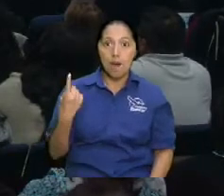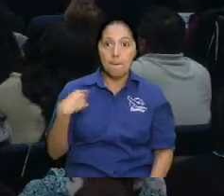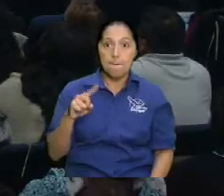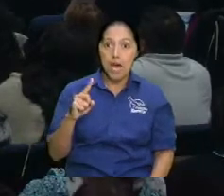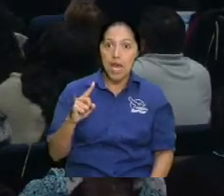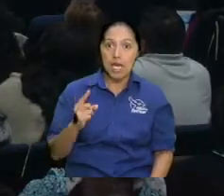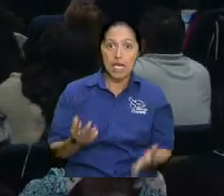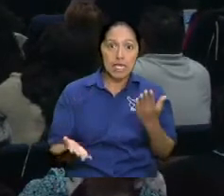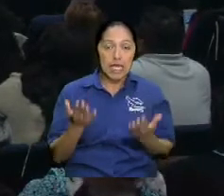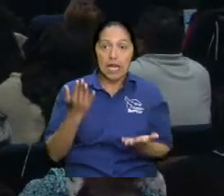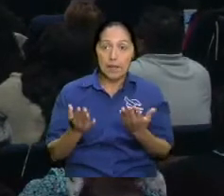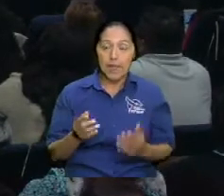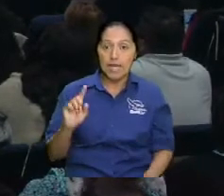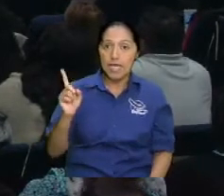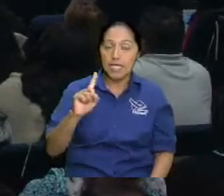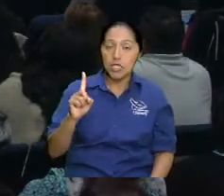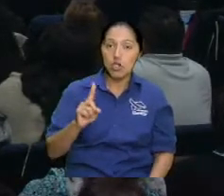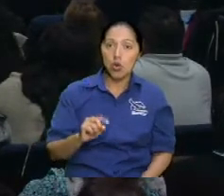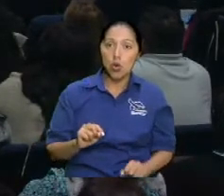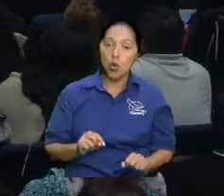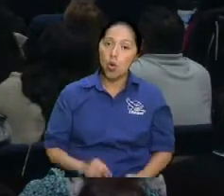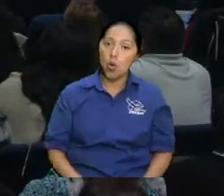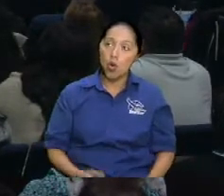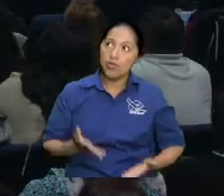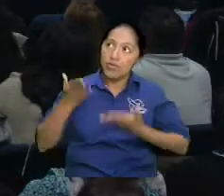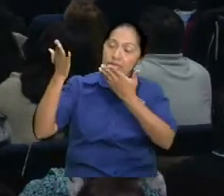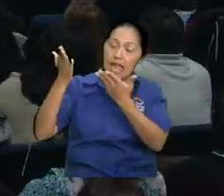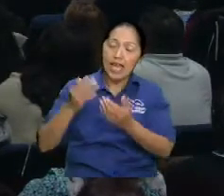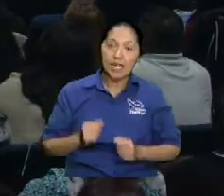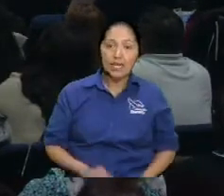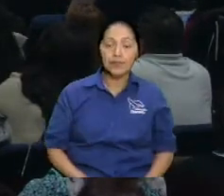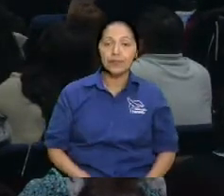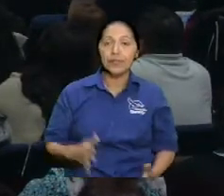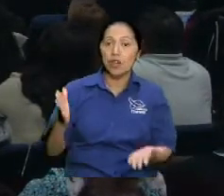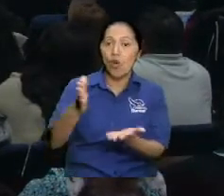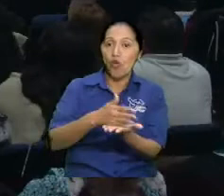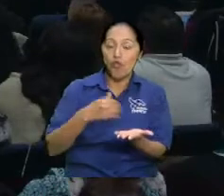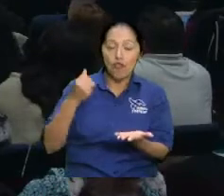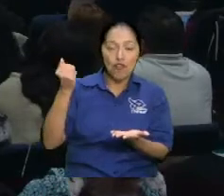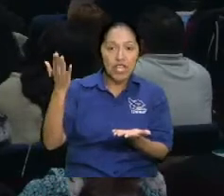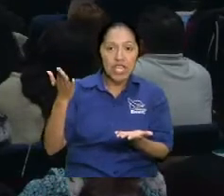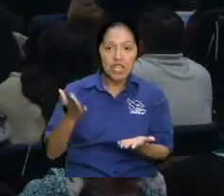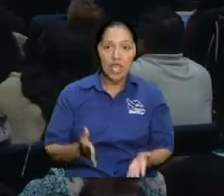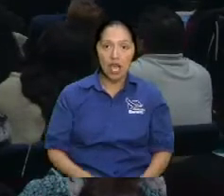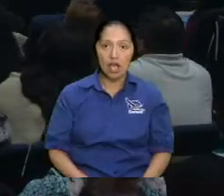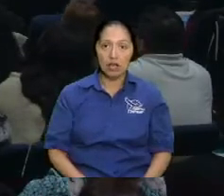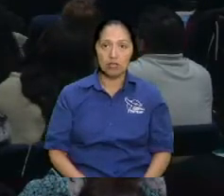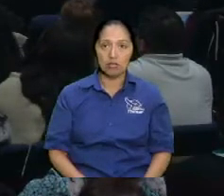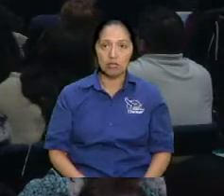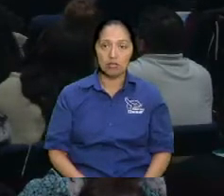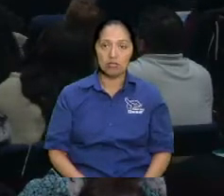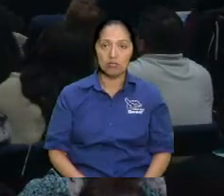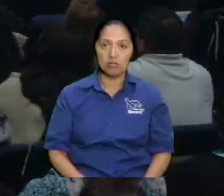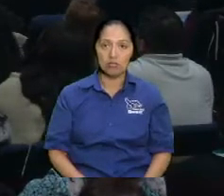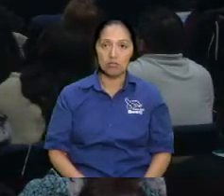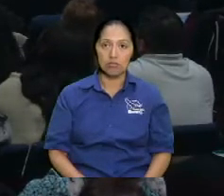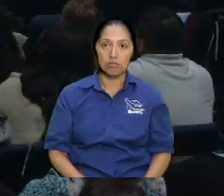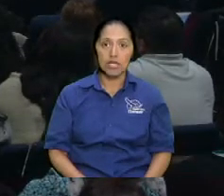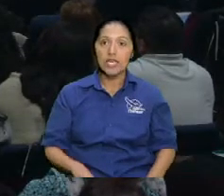Pero los madianitas lo que atacaban era el inicio, era la siembra.